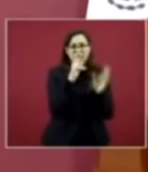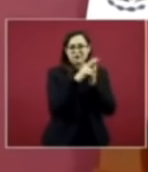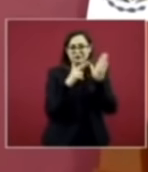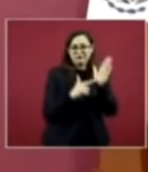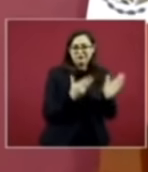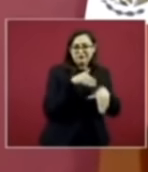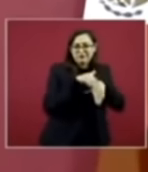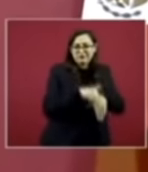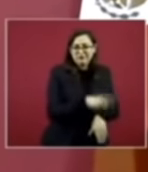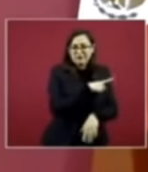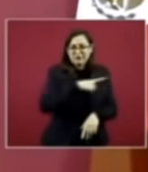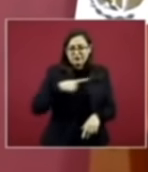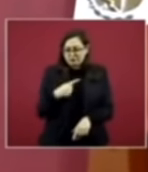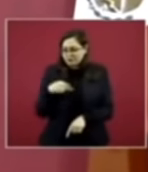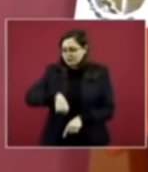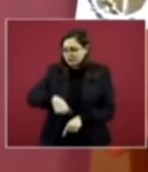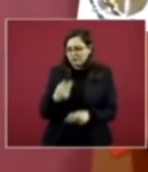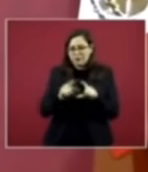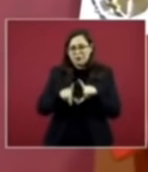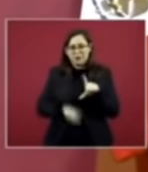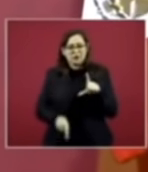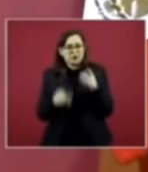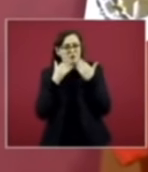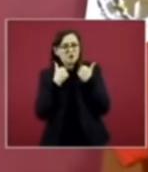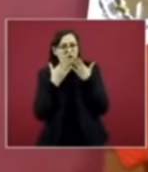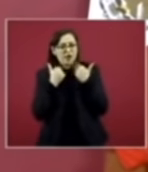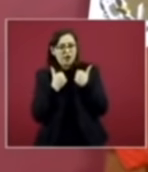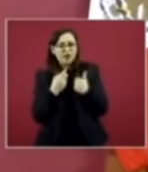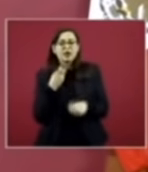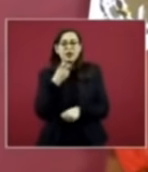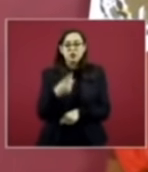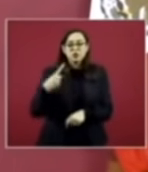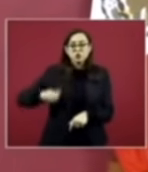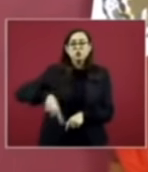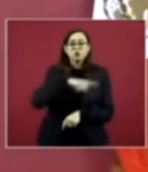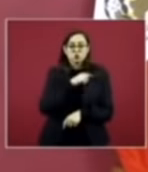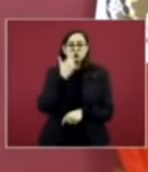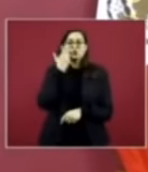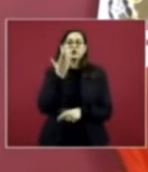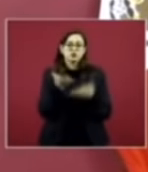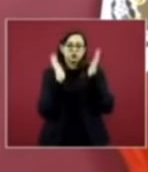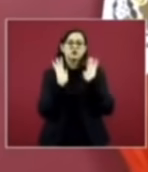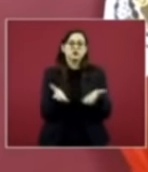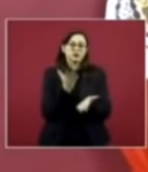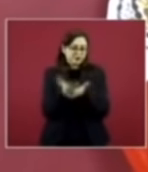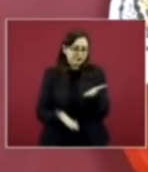nosotros seremos de veras